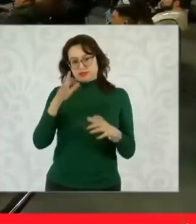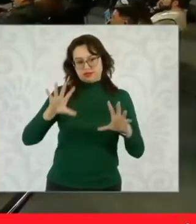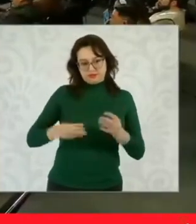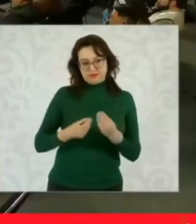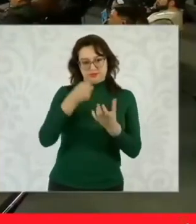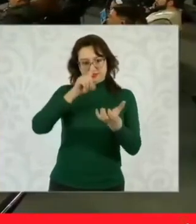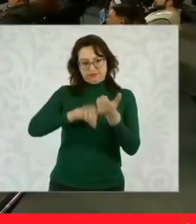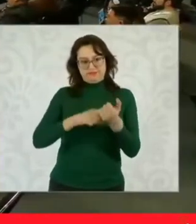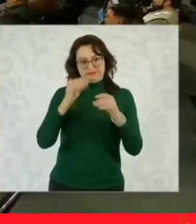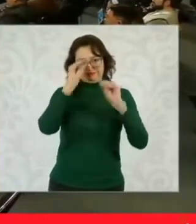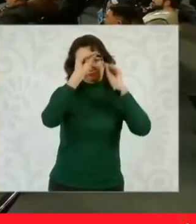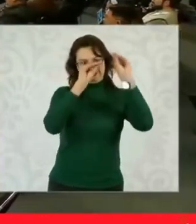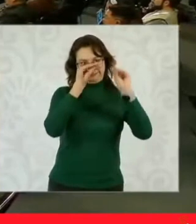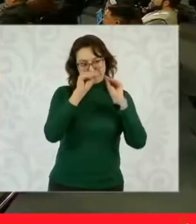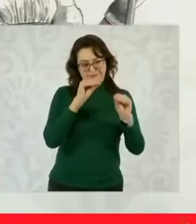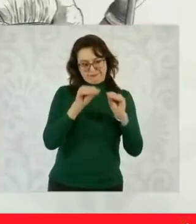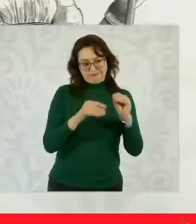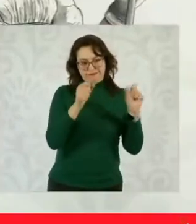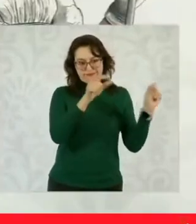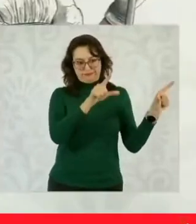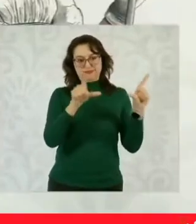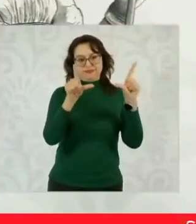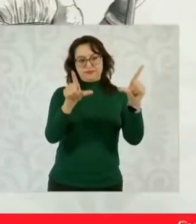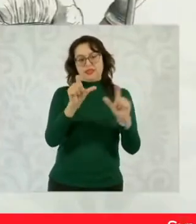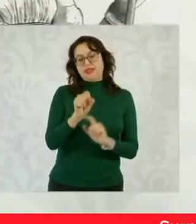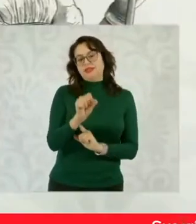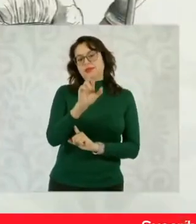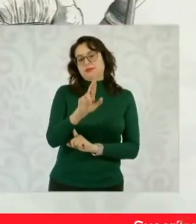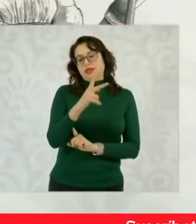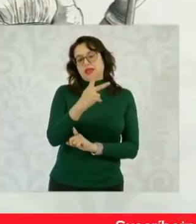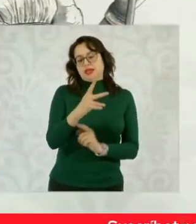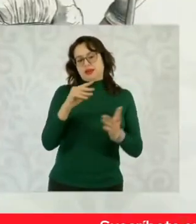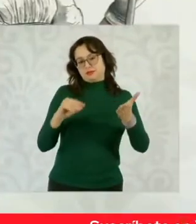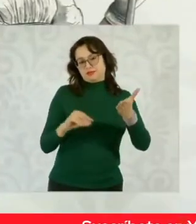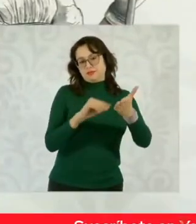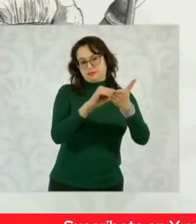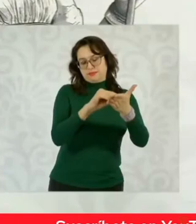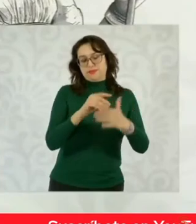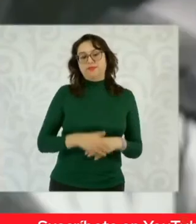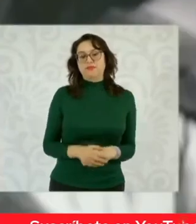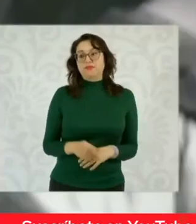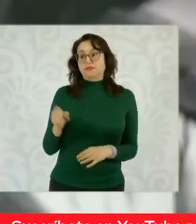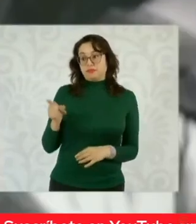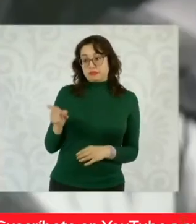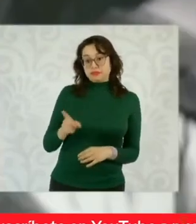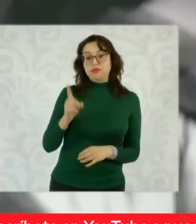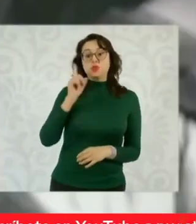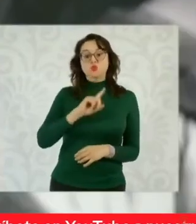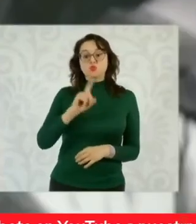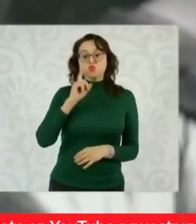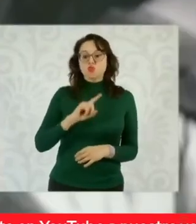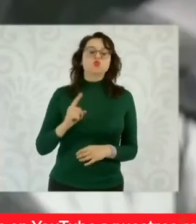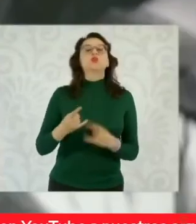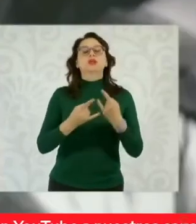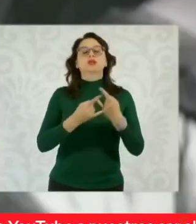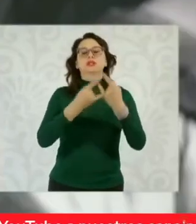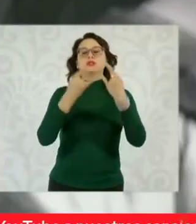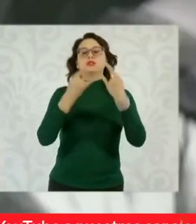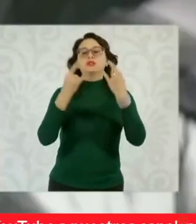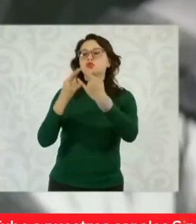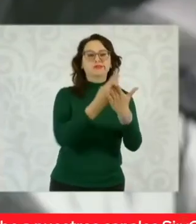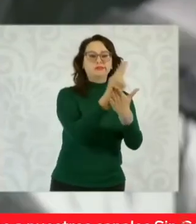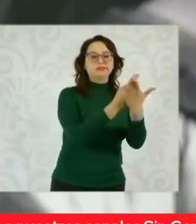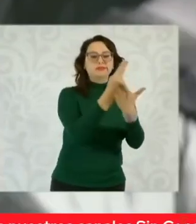la producción que hizo de esta cápsula el Sistema Público de Radiodifusión. Rini fue una importante cronista visual de los